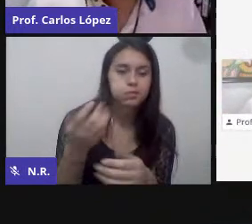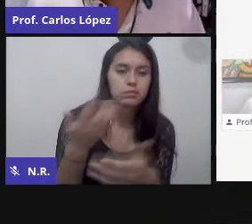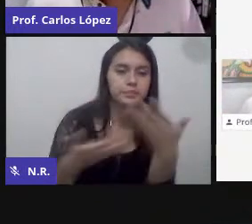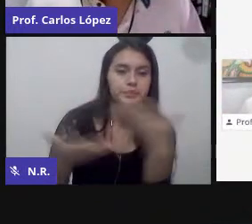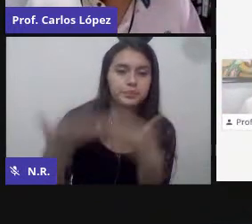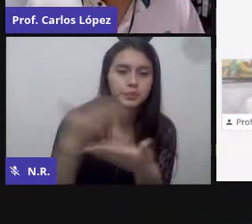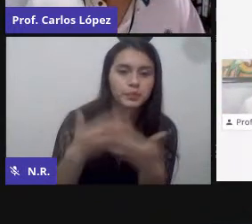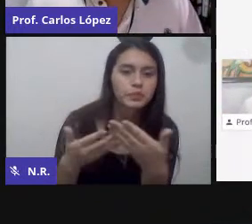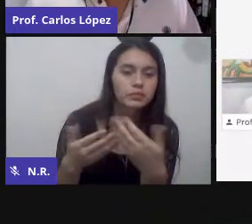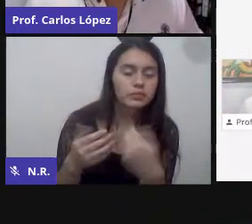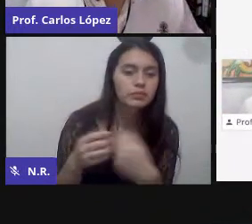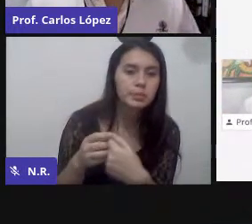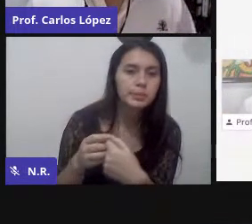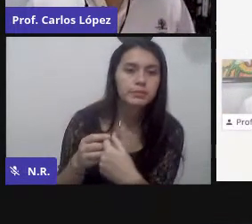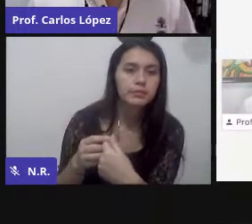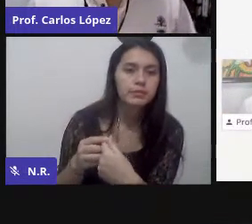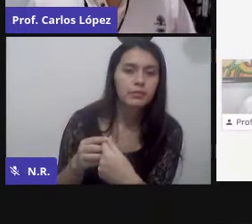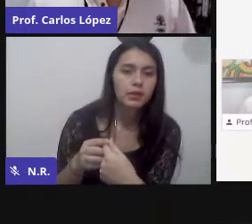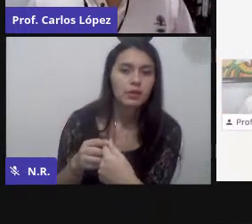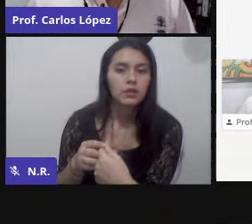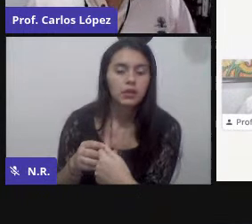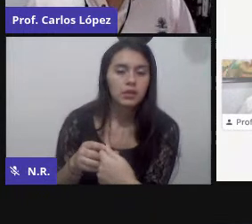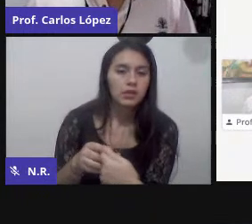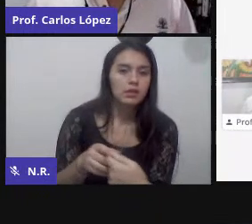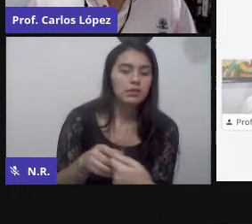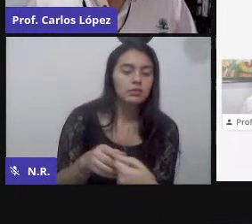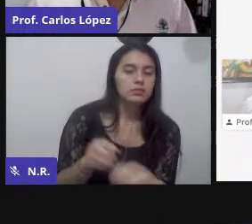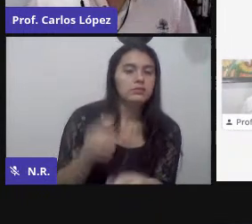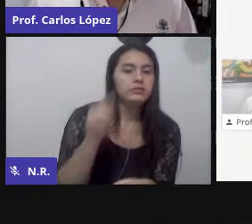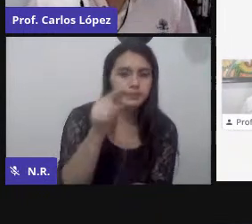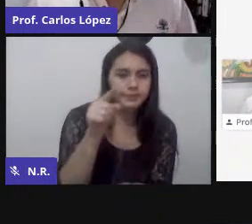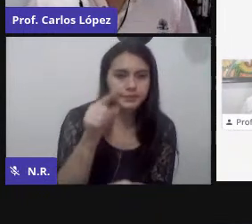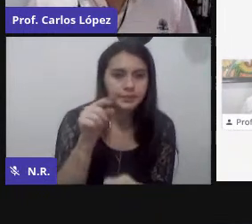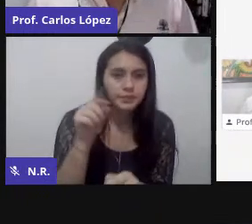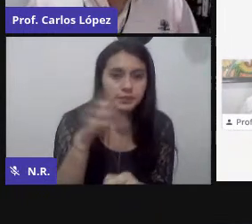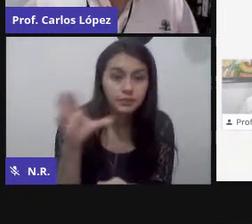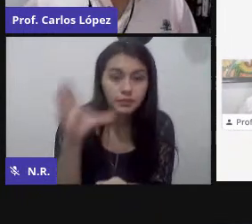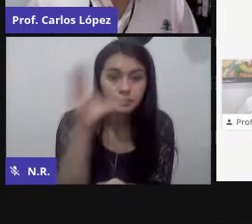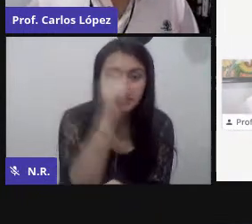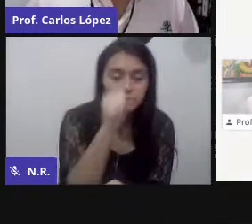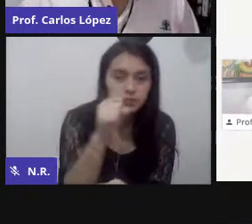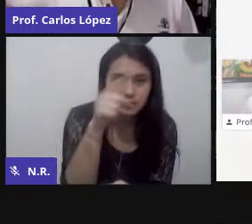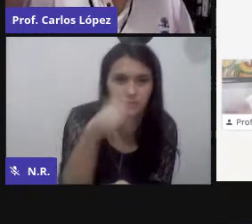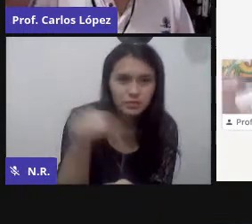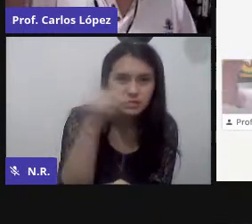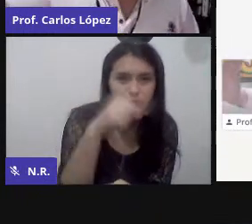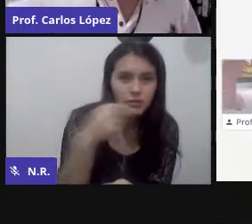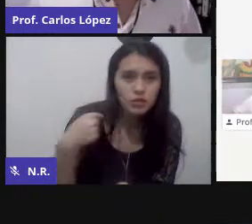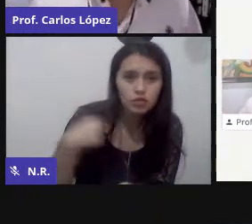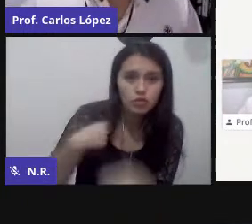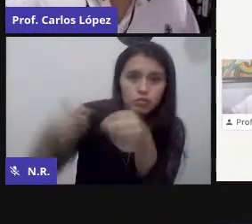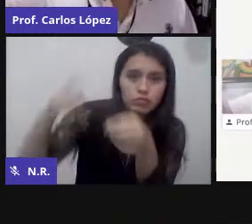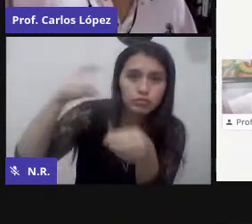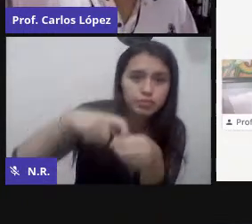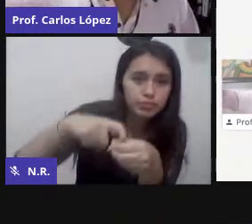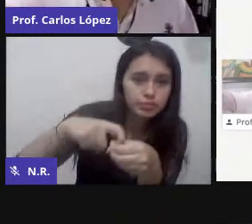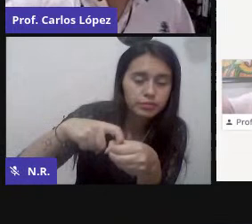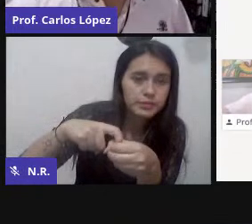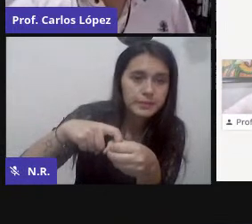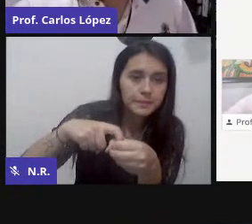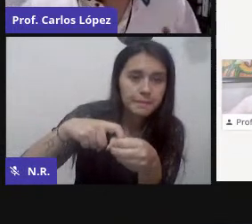Entonces, como ustedes se pueden dar cuenta ahí en la pantalla del profesor Carlos, yo acabo de entrar